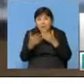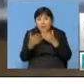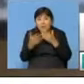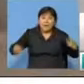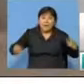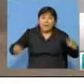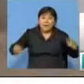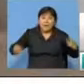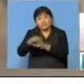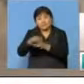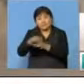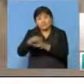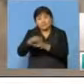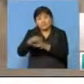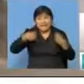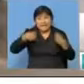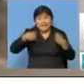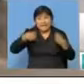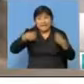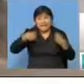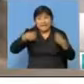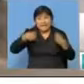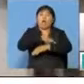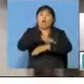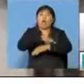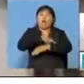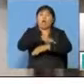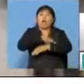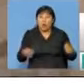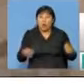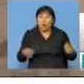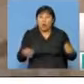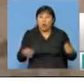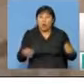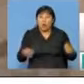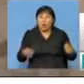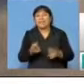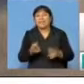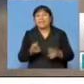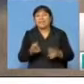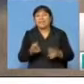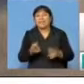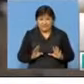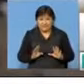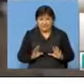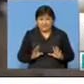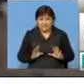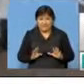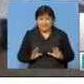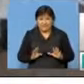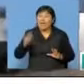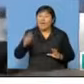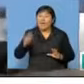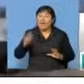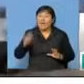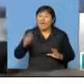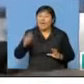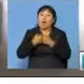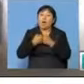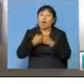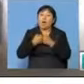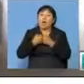en el control de la plaga. ¿Dónde se va a firmar este convenio? En Salta. Estamos viajando el día jueves, donde también se va